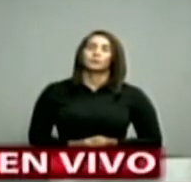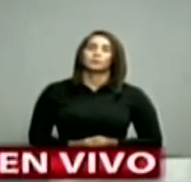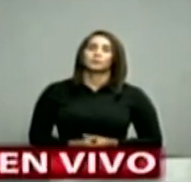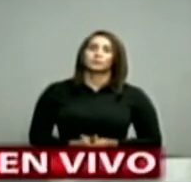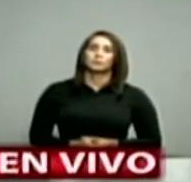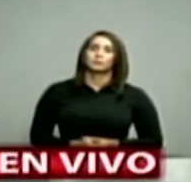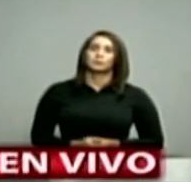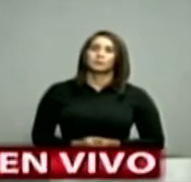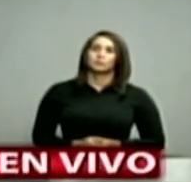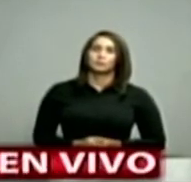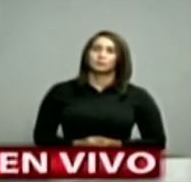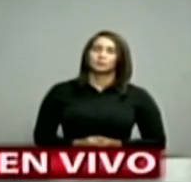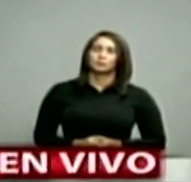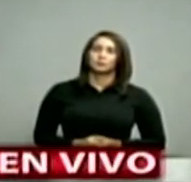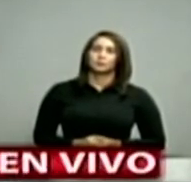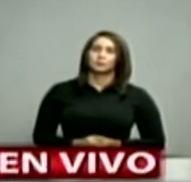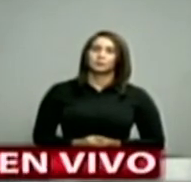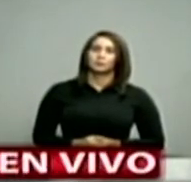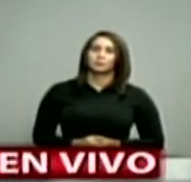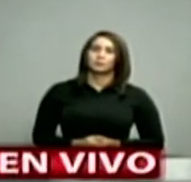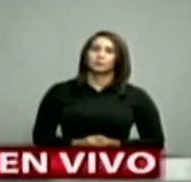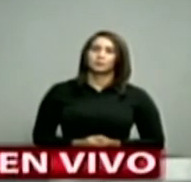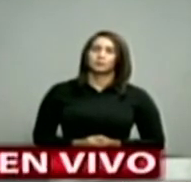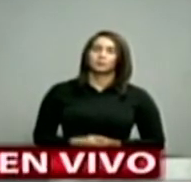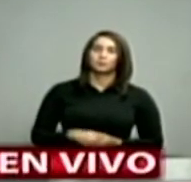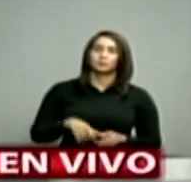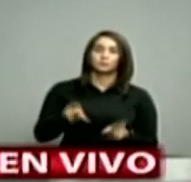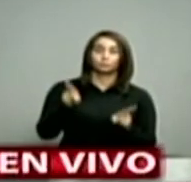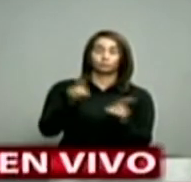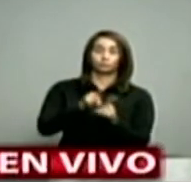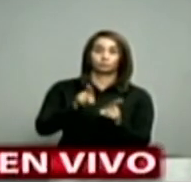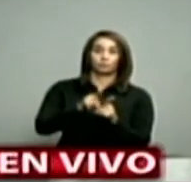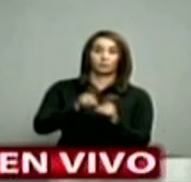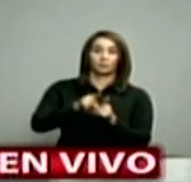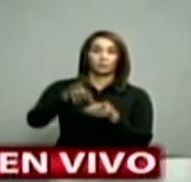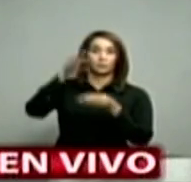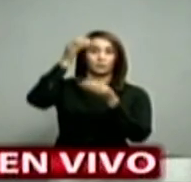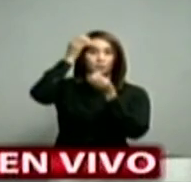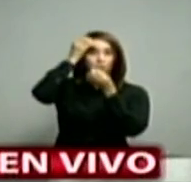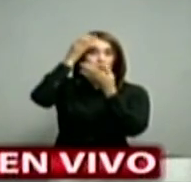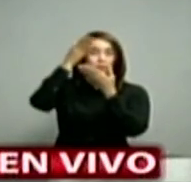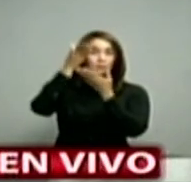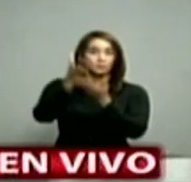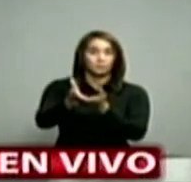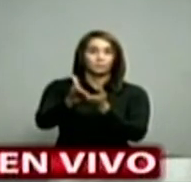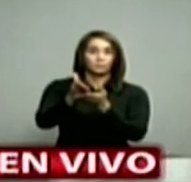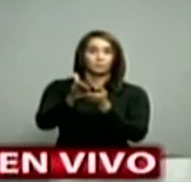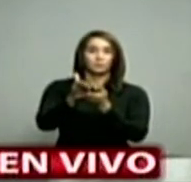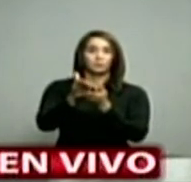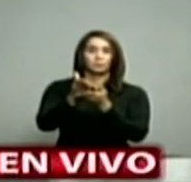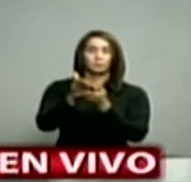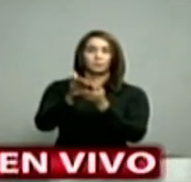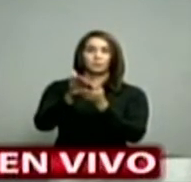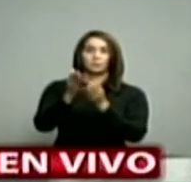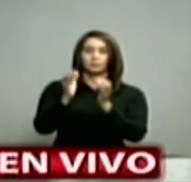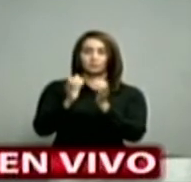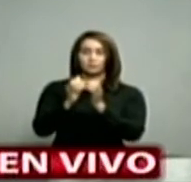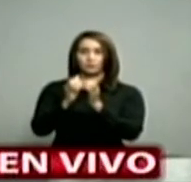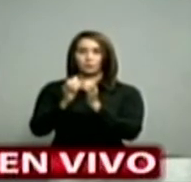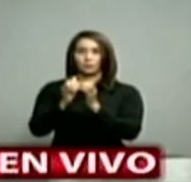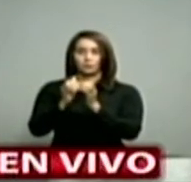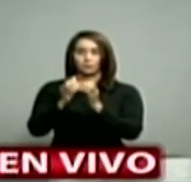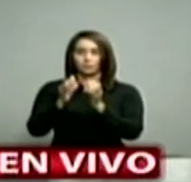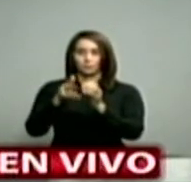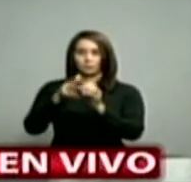funcionario detalló que este miércoles se iniciaron los registros nacionales de Cáncer y de diálisis así como del inicio del concurso